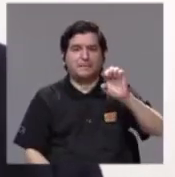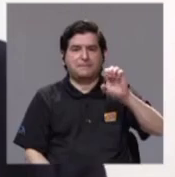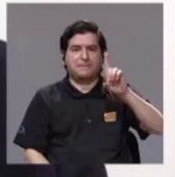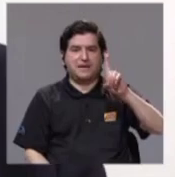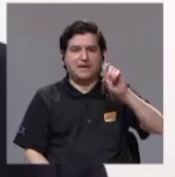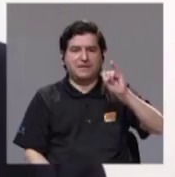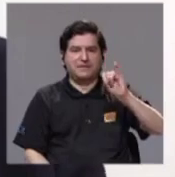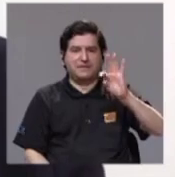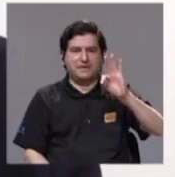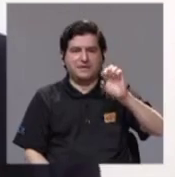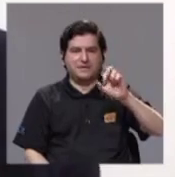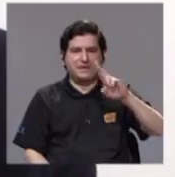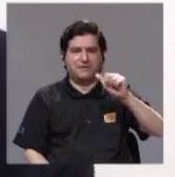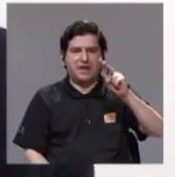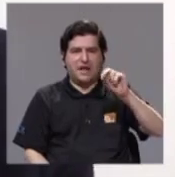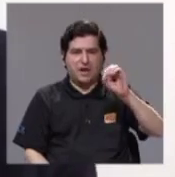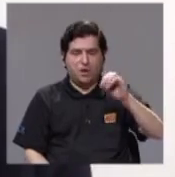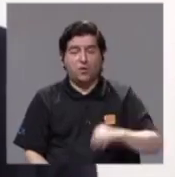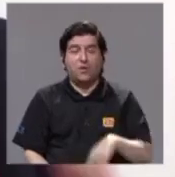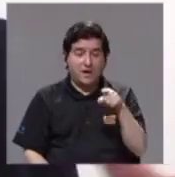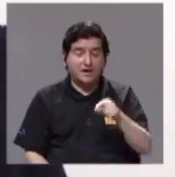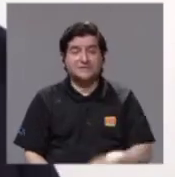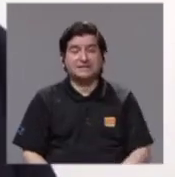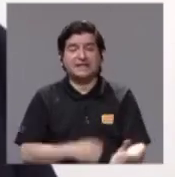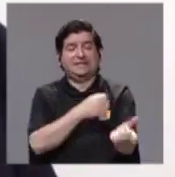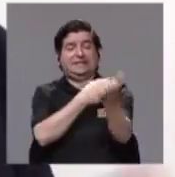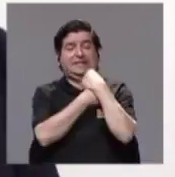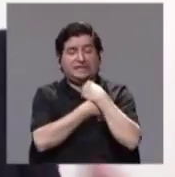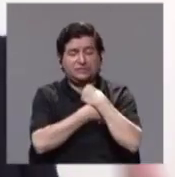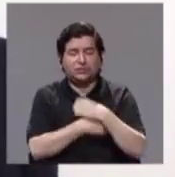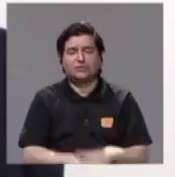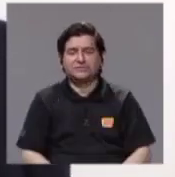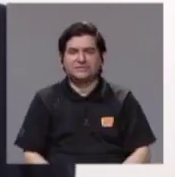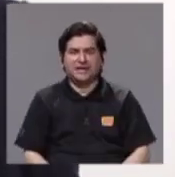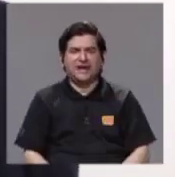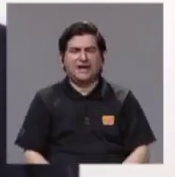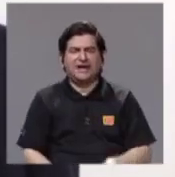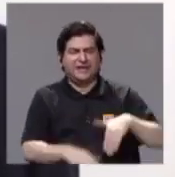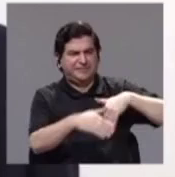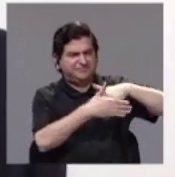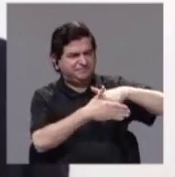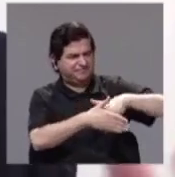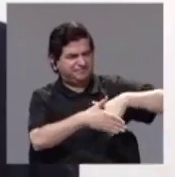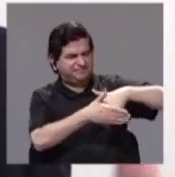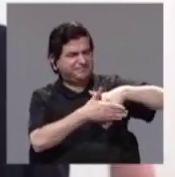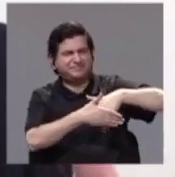Mediterráneo. Entonces, es una derrota que impide